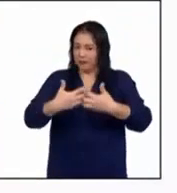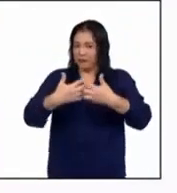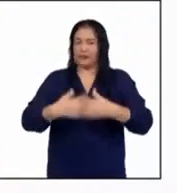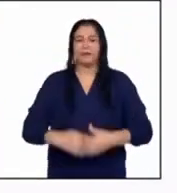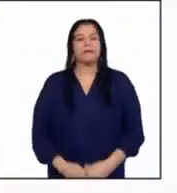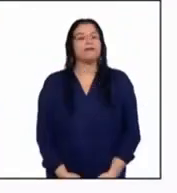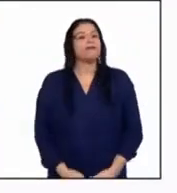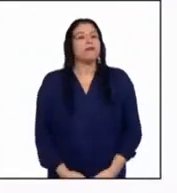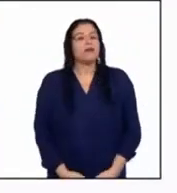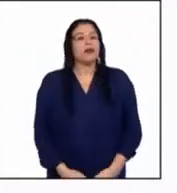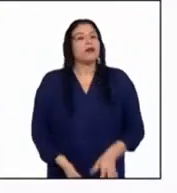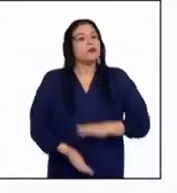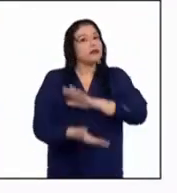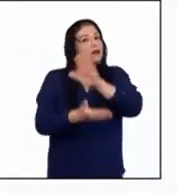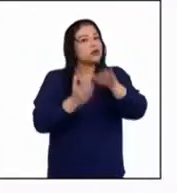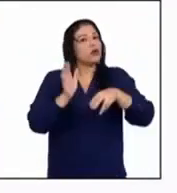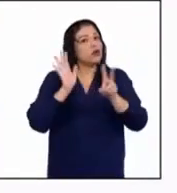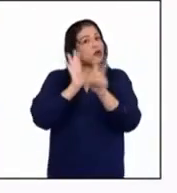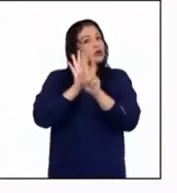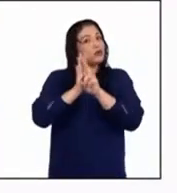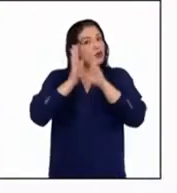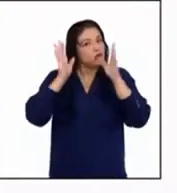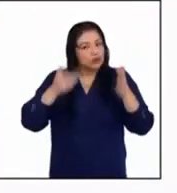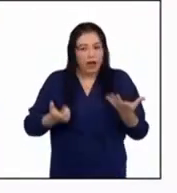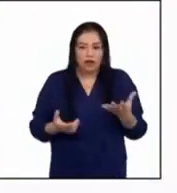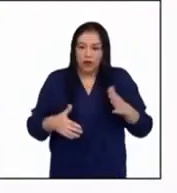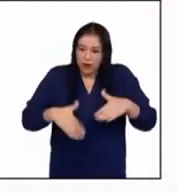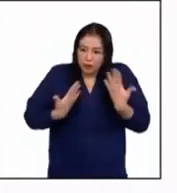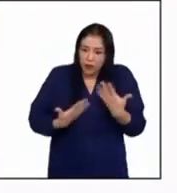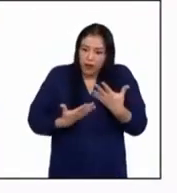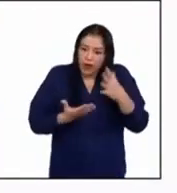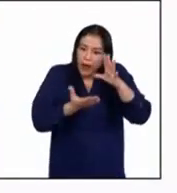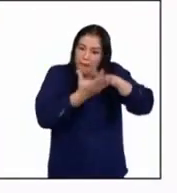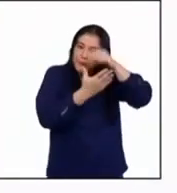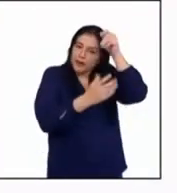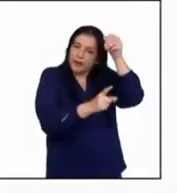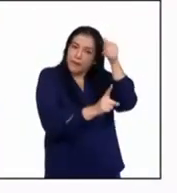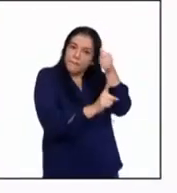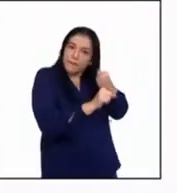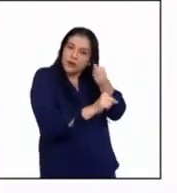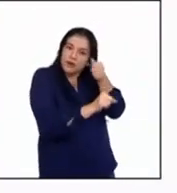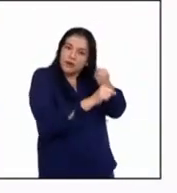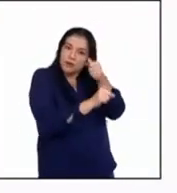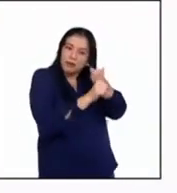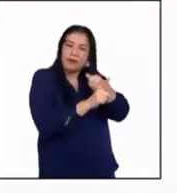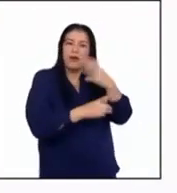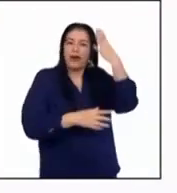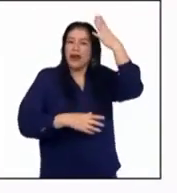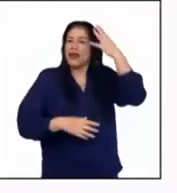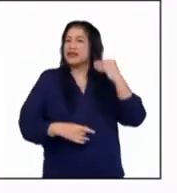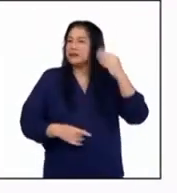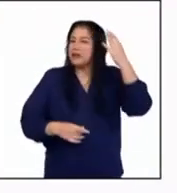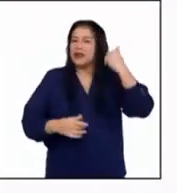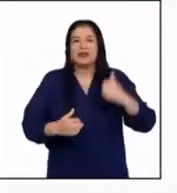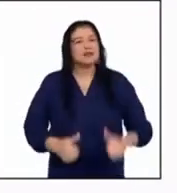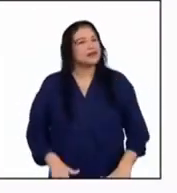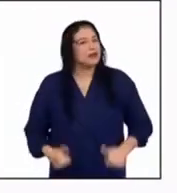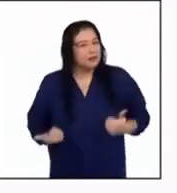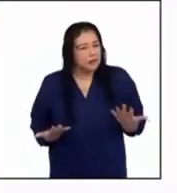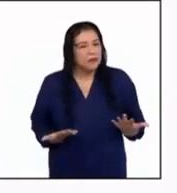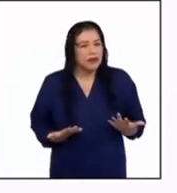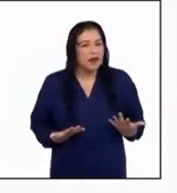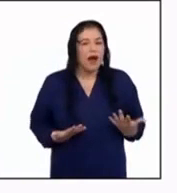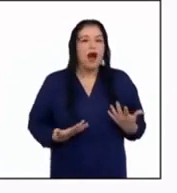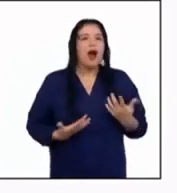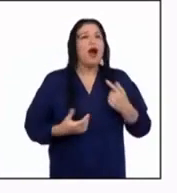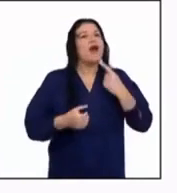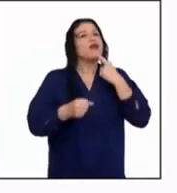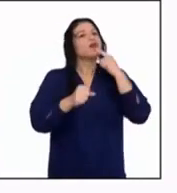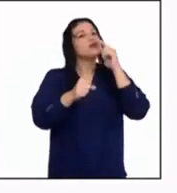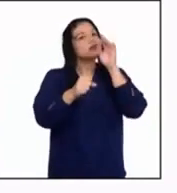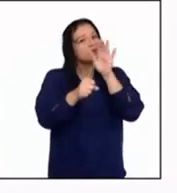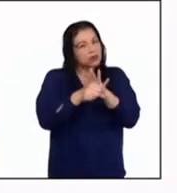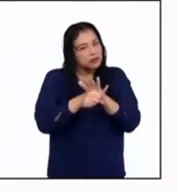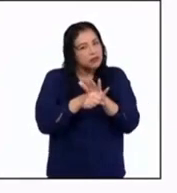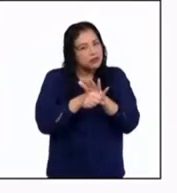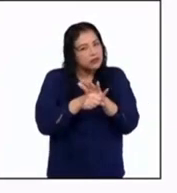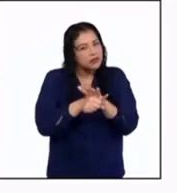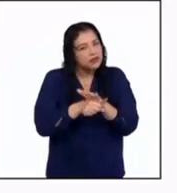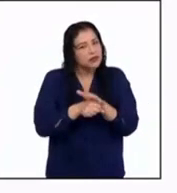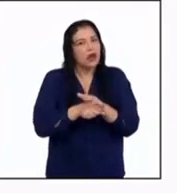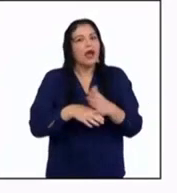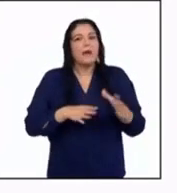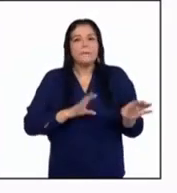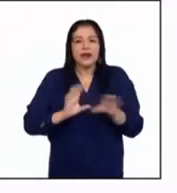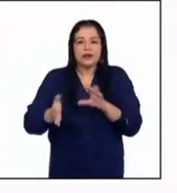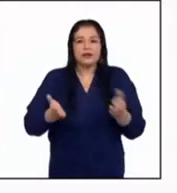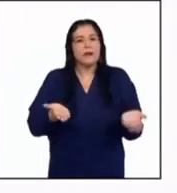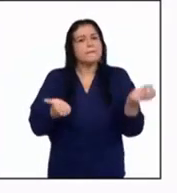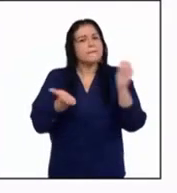Para los voluntarios, el hecho de haber aprendido por ellos mismos de la experiencia vivida los comprometió para generar